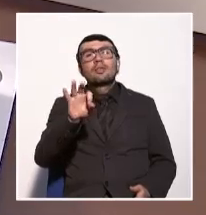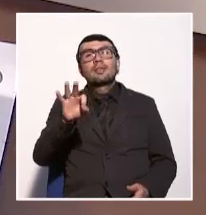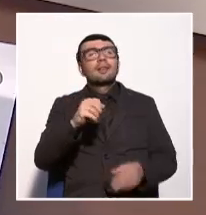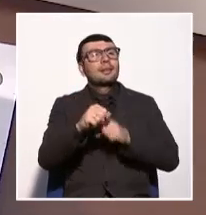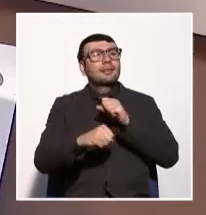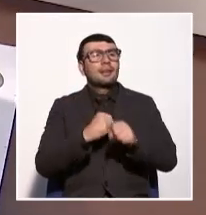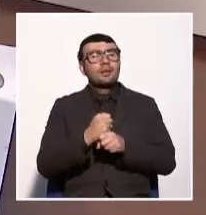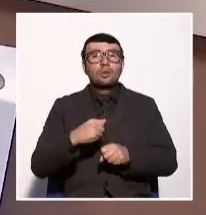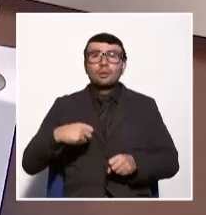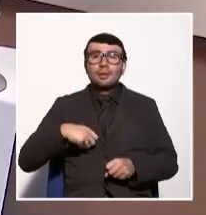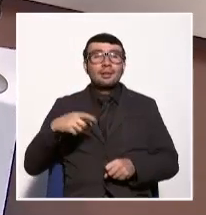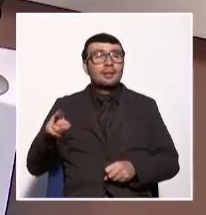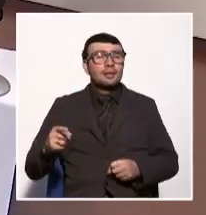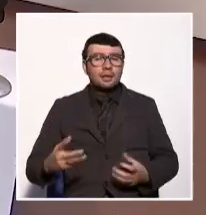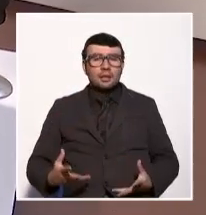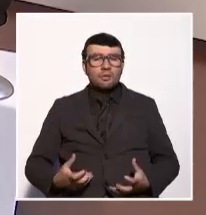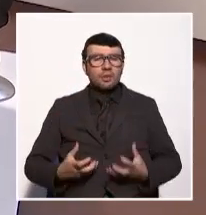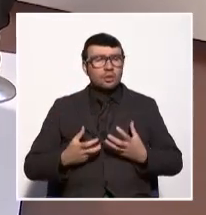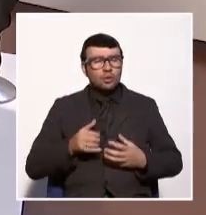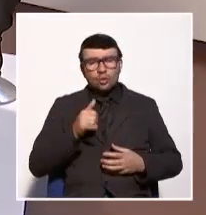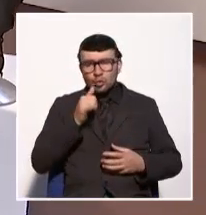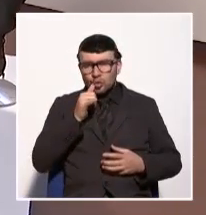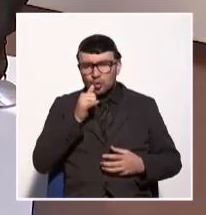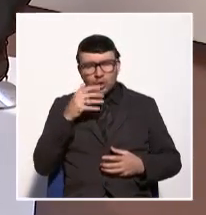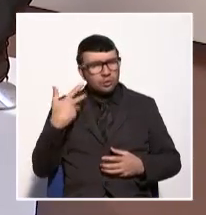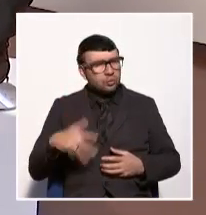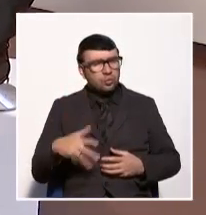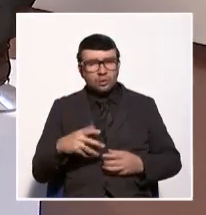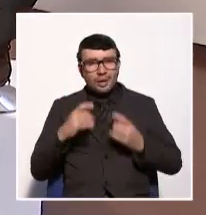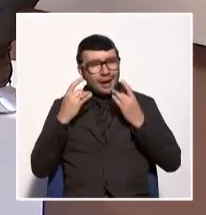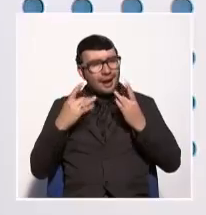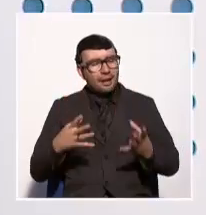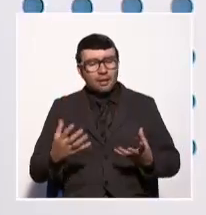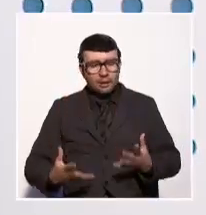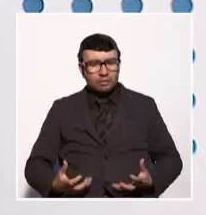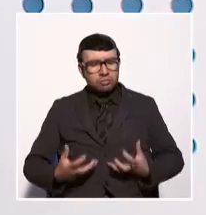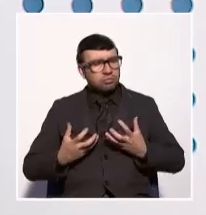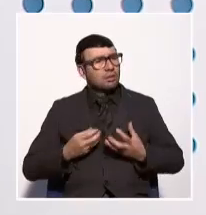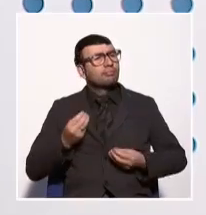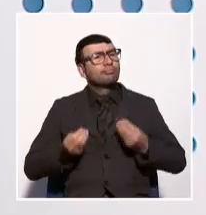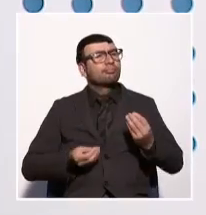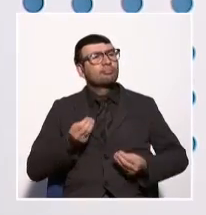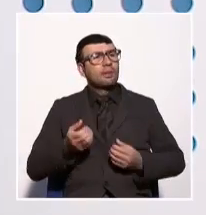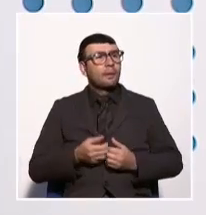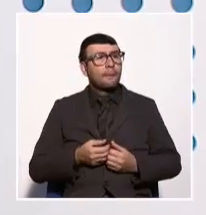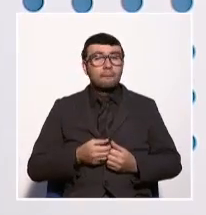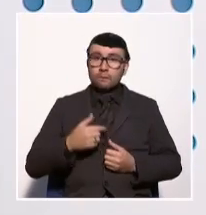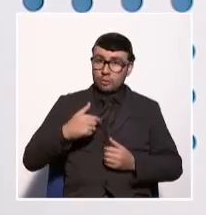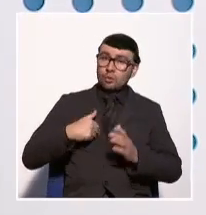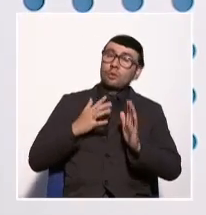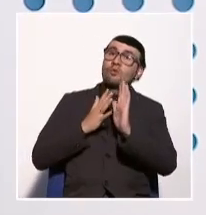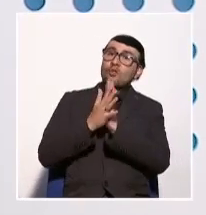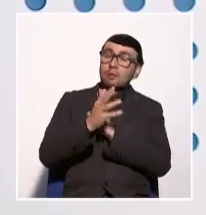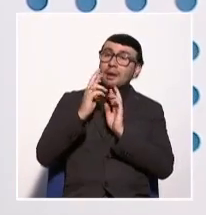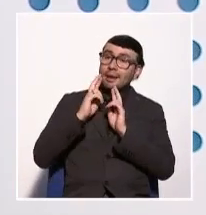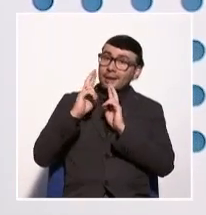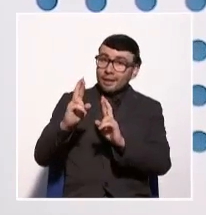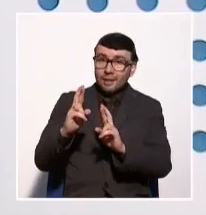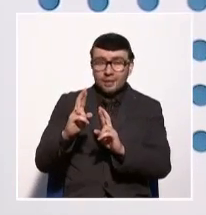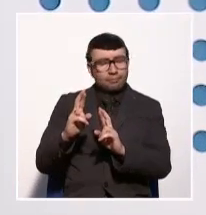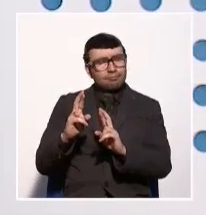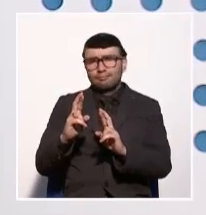tiene una infección urinaria severa y yo pues no me atrevería a través de un medio de comunicación dale respuesta a esto